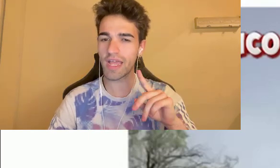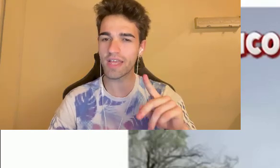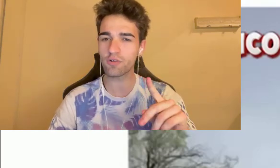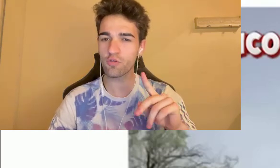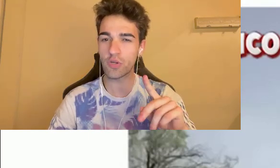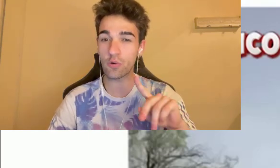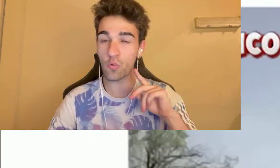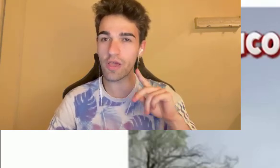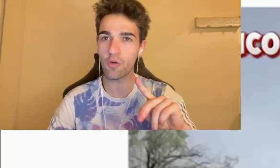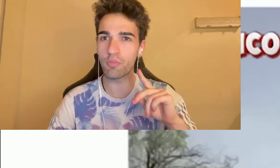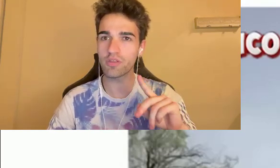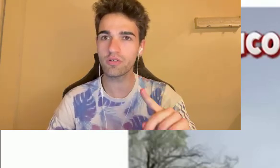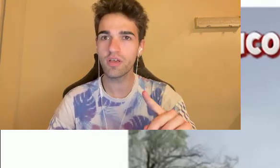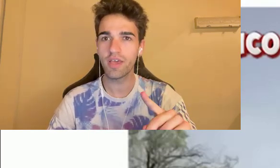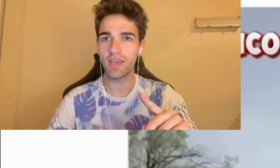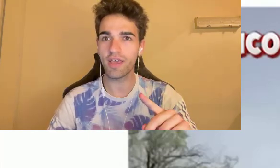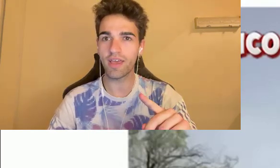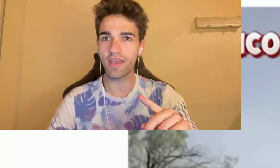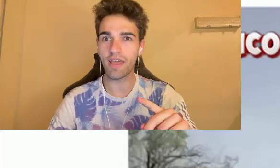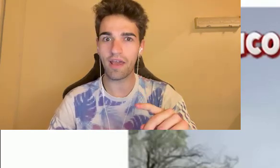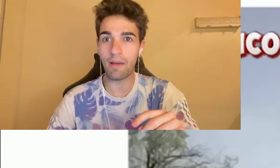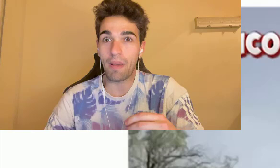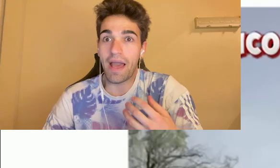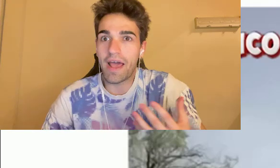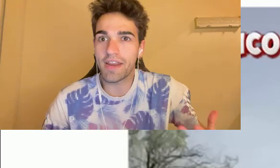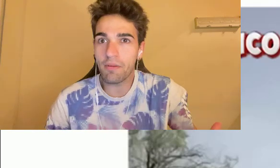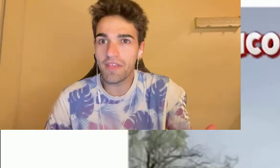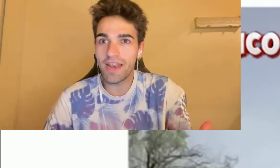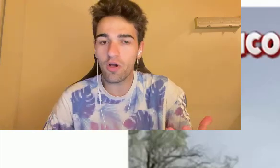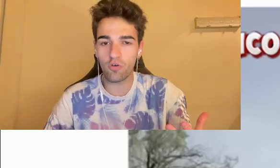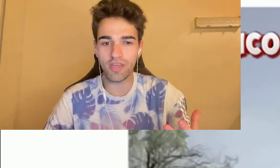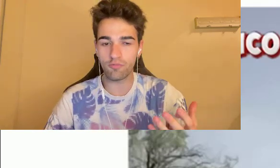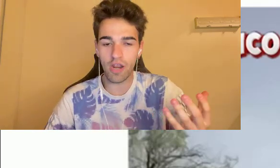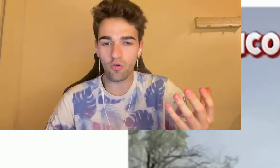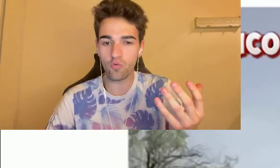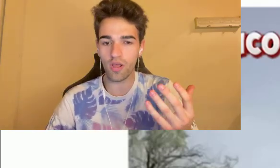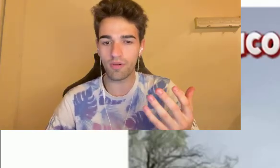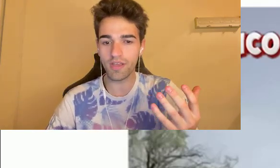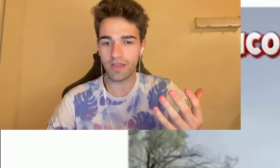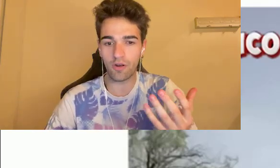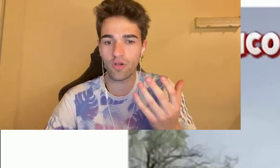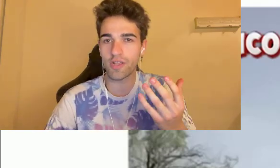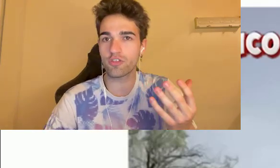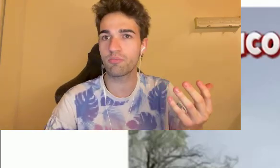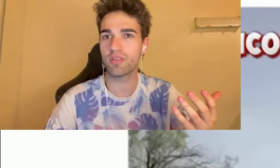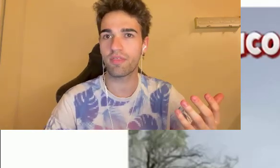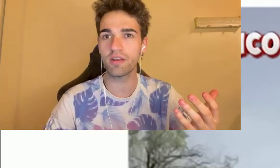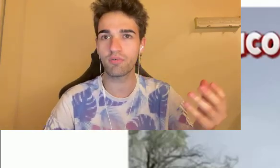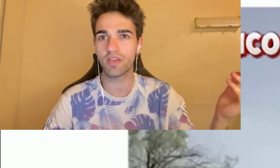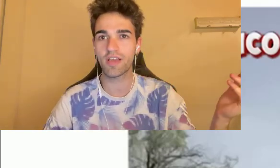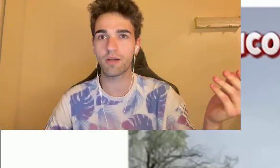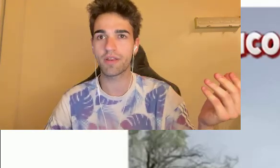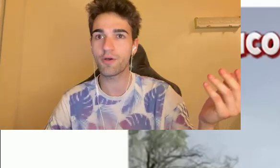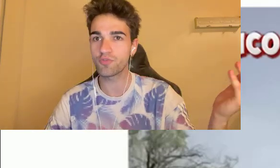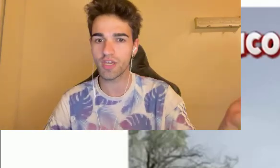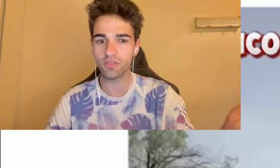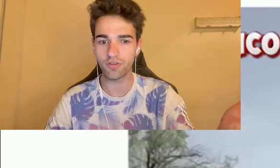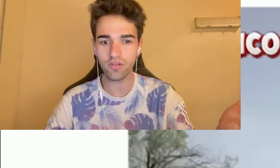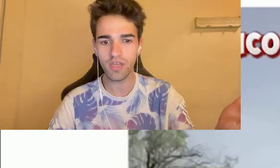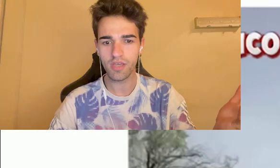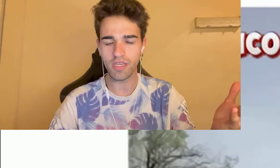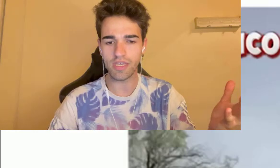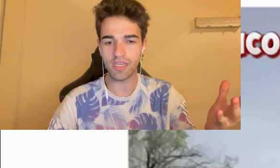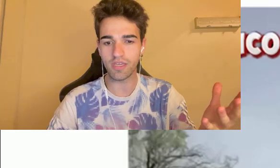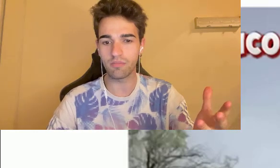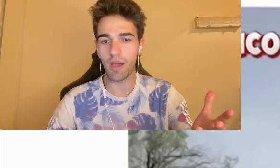explicando que querían construir un aeropuerto arriba del lago, o sea, una locura, ¿vale? Algo que no se puede hacer porque se acabaría hundiendo,